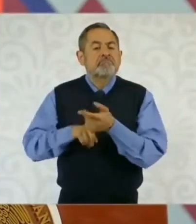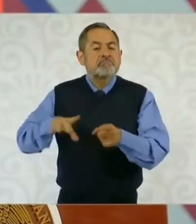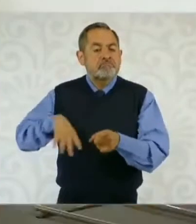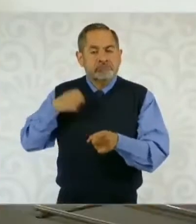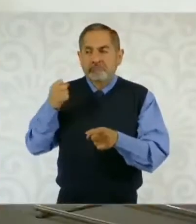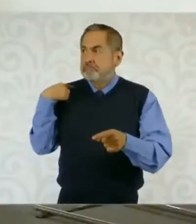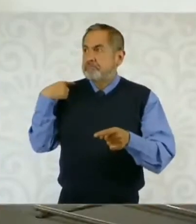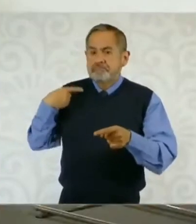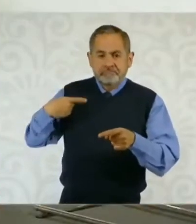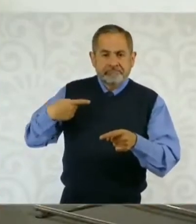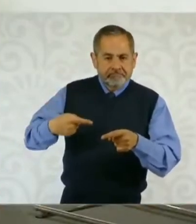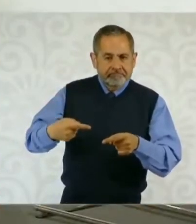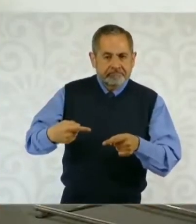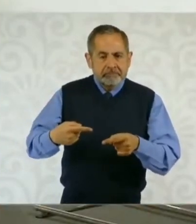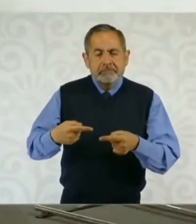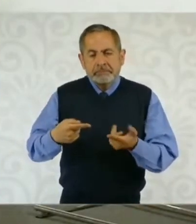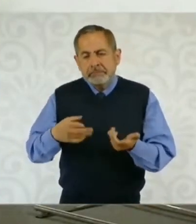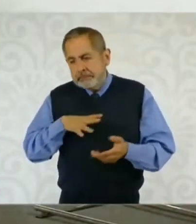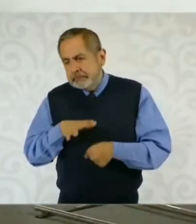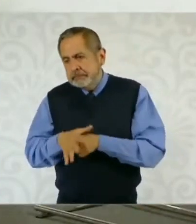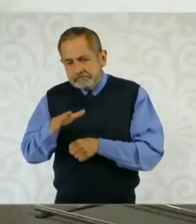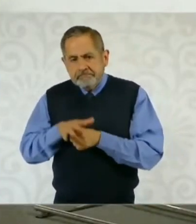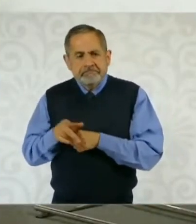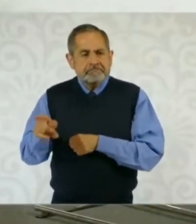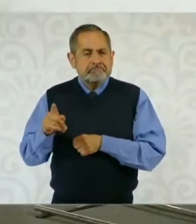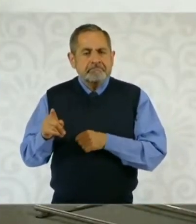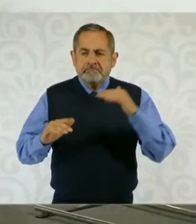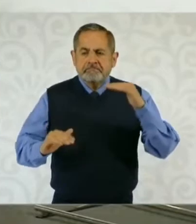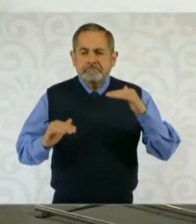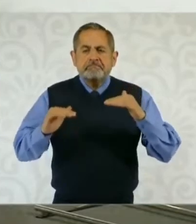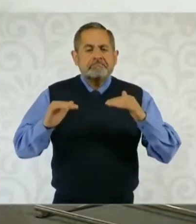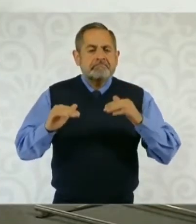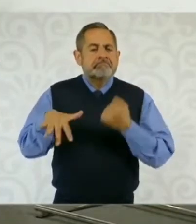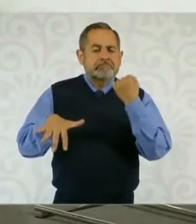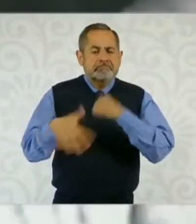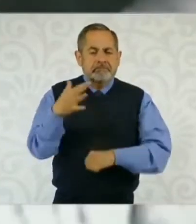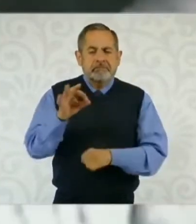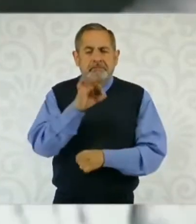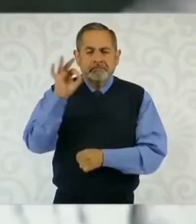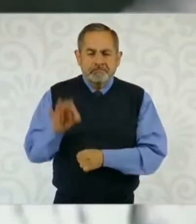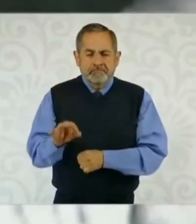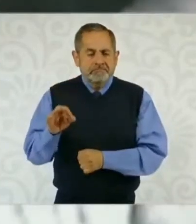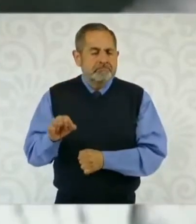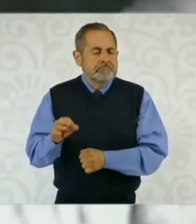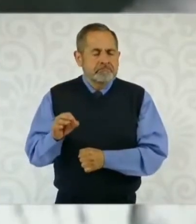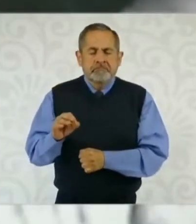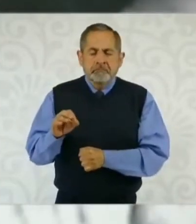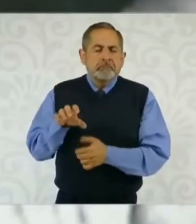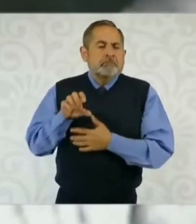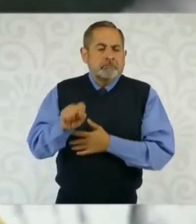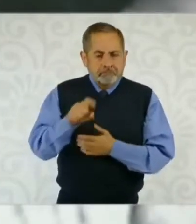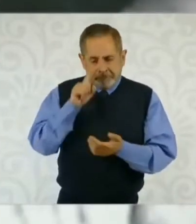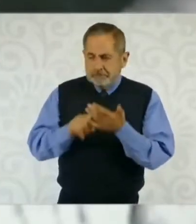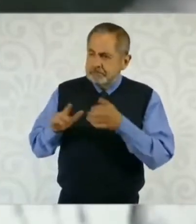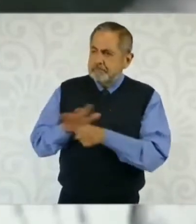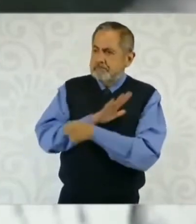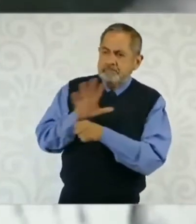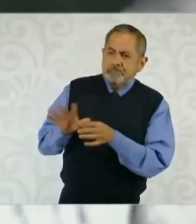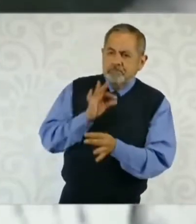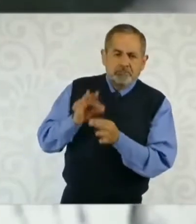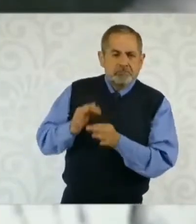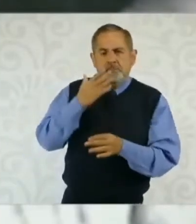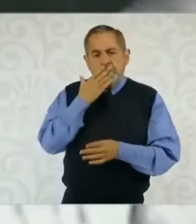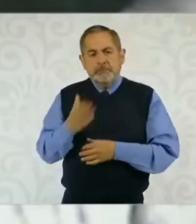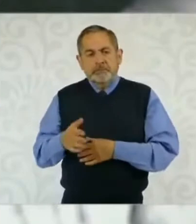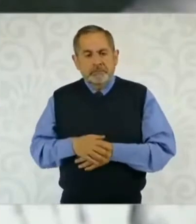hecho la vez pasada, se había logrado acortar en 15% la vacancia de médicas y médicos especialistas. Estamos hablando